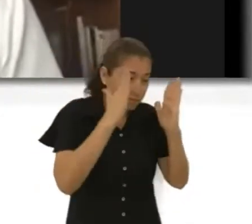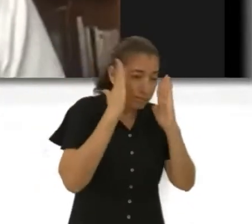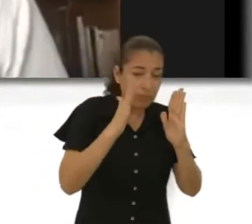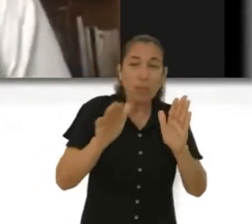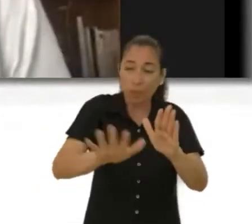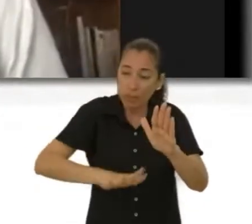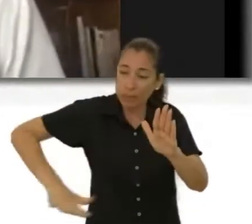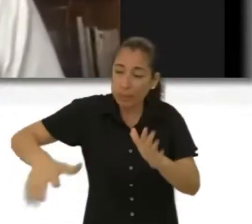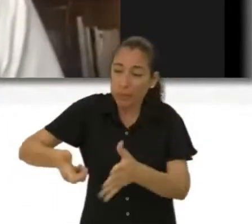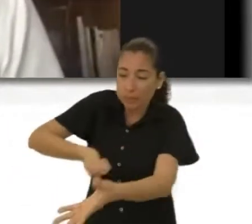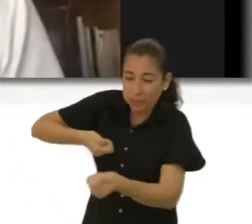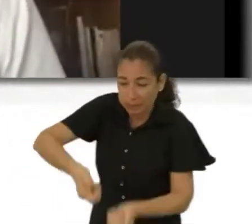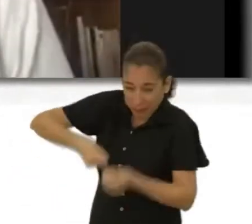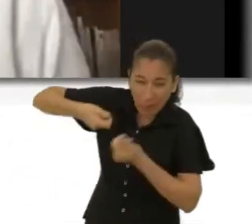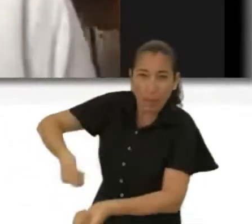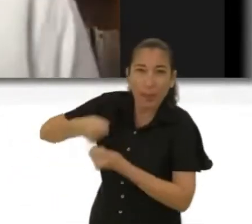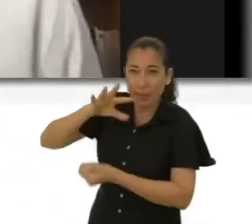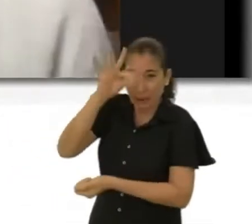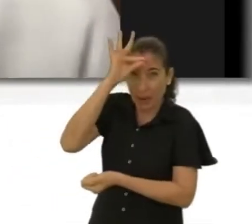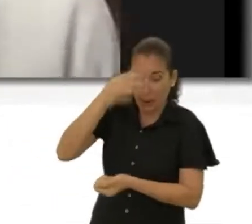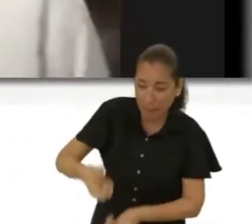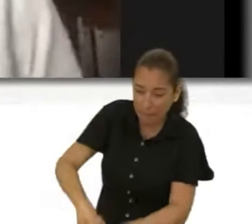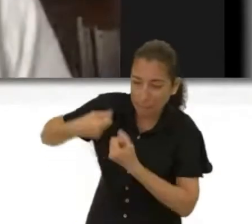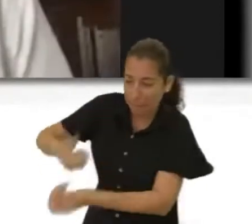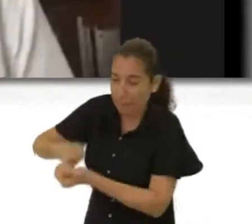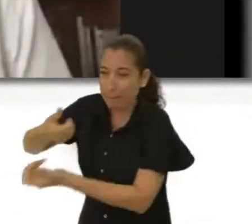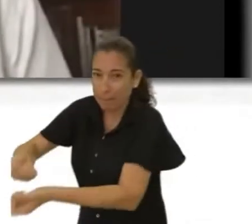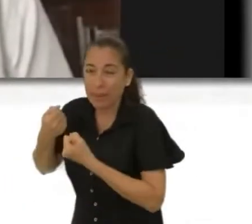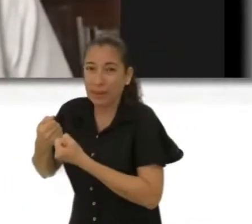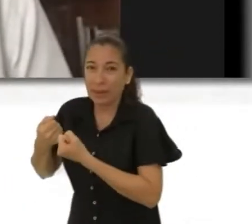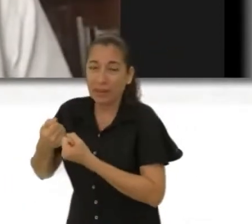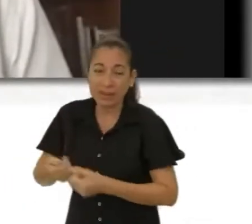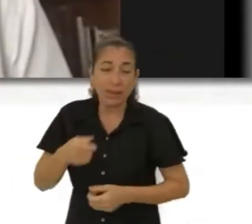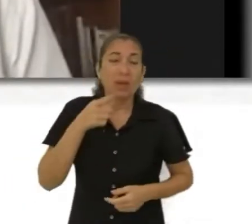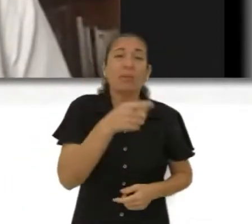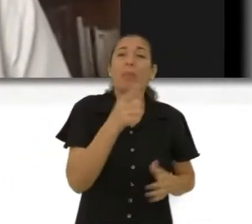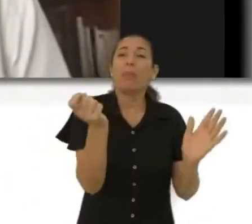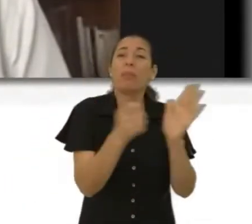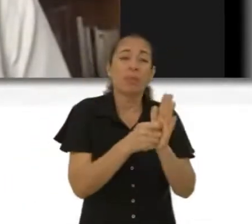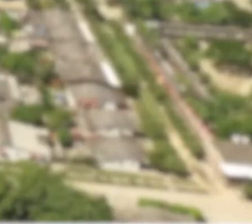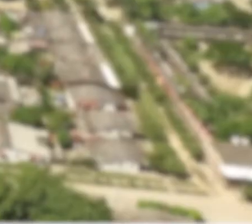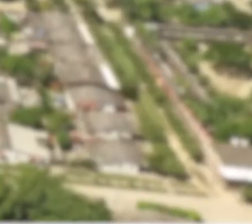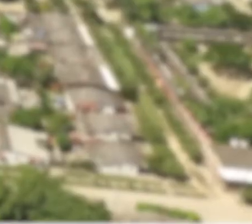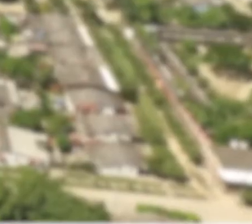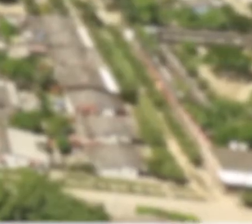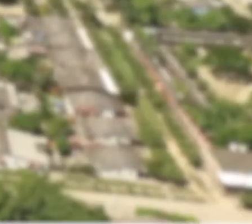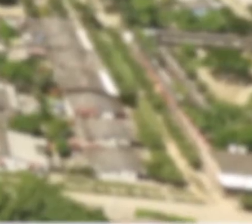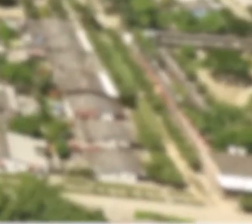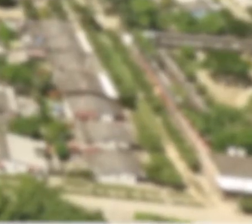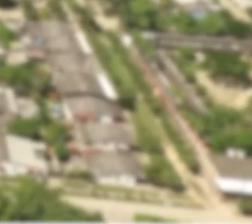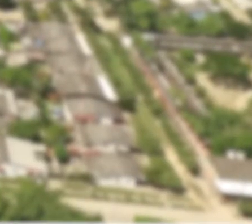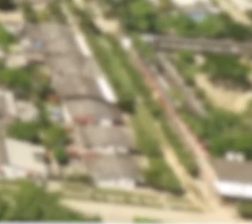por hectáreas y al margen de las personas les interesan los números, no las comunidades y los campesinos. Hay que